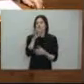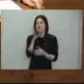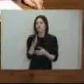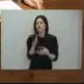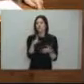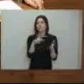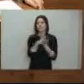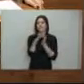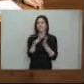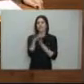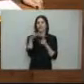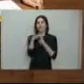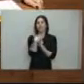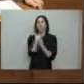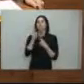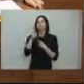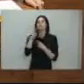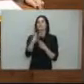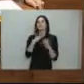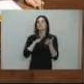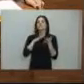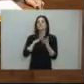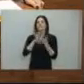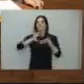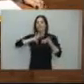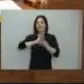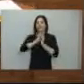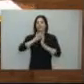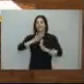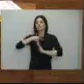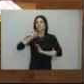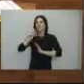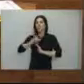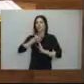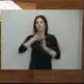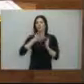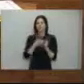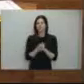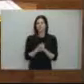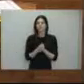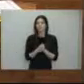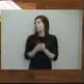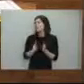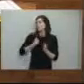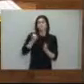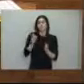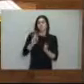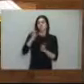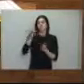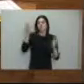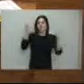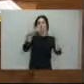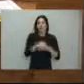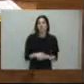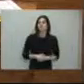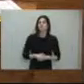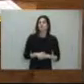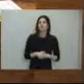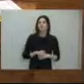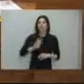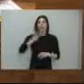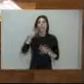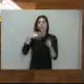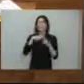era el escenario de los créditos extraordinarios. Es que no había otra posibilidad ni otro